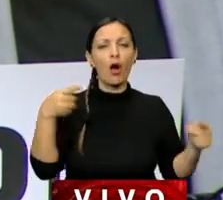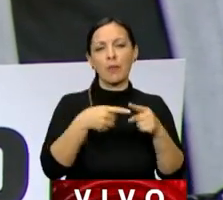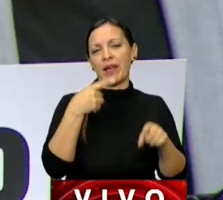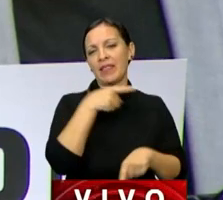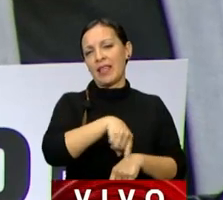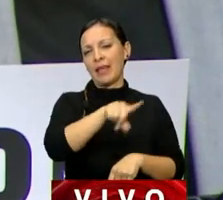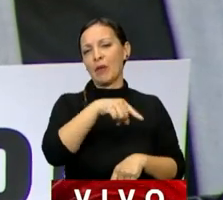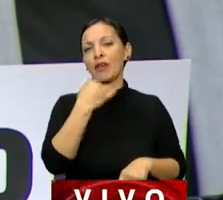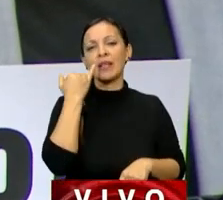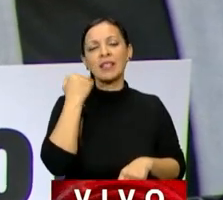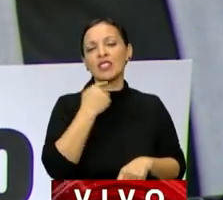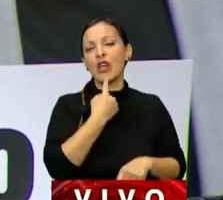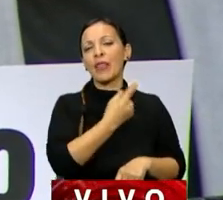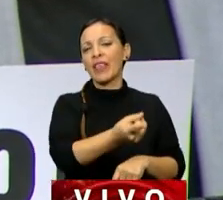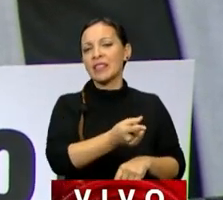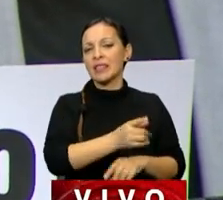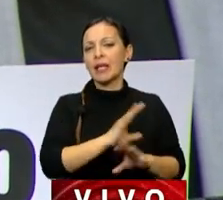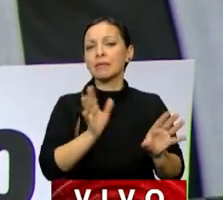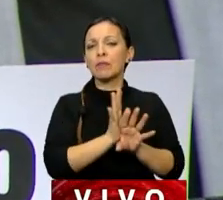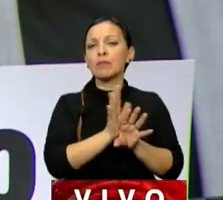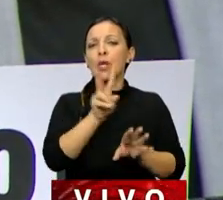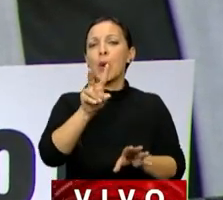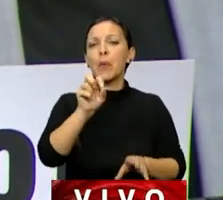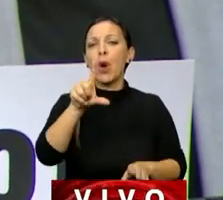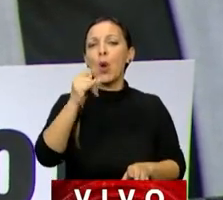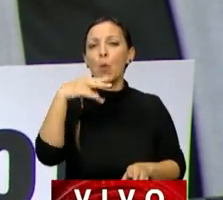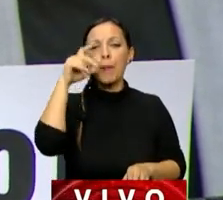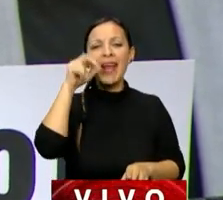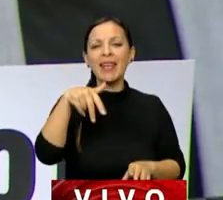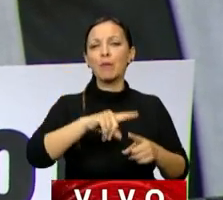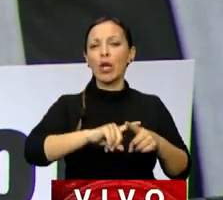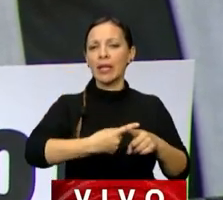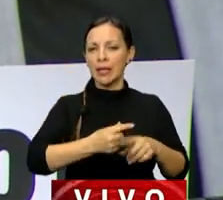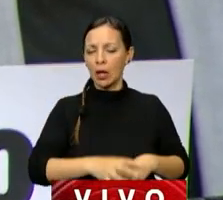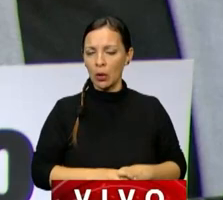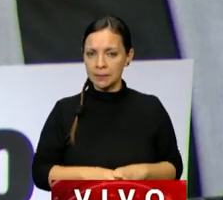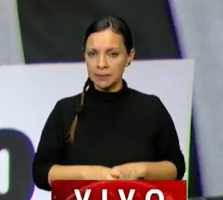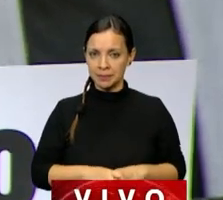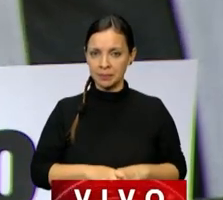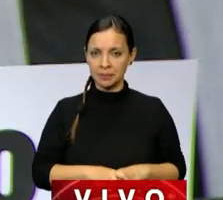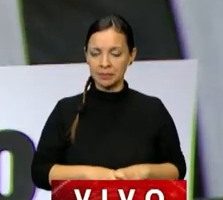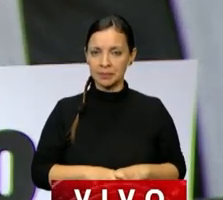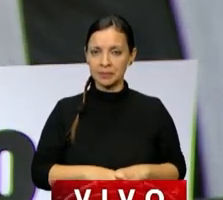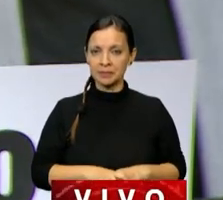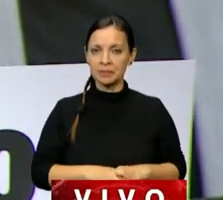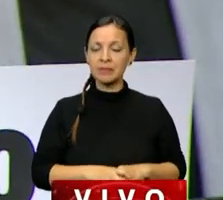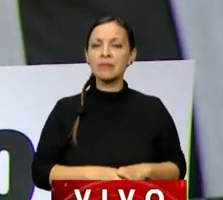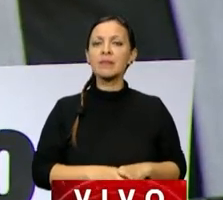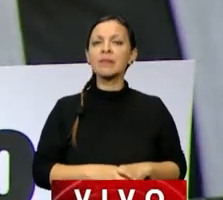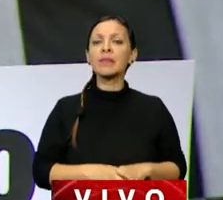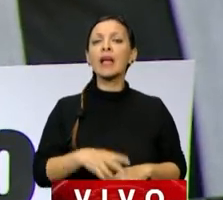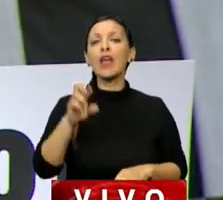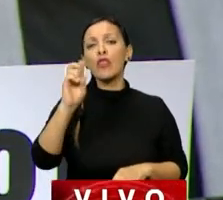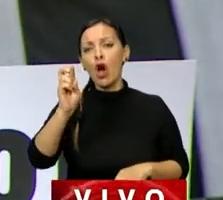que llaman volumen político. Es cierto que la suba